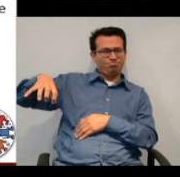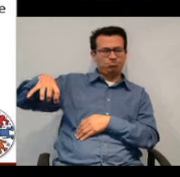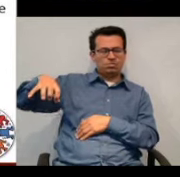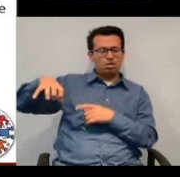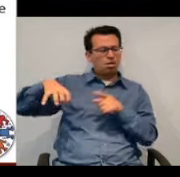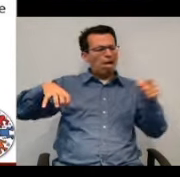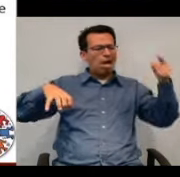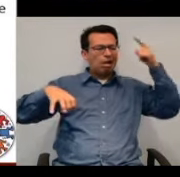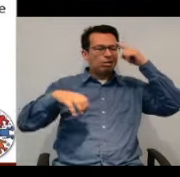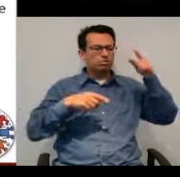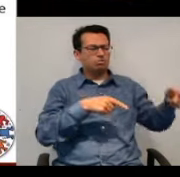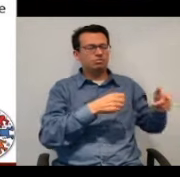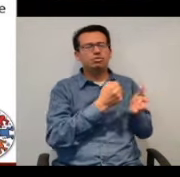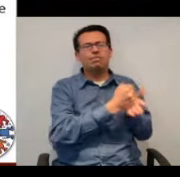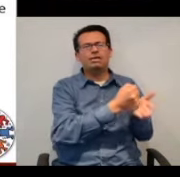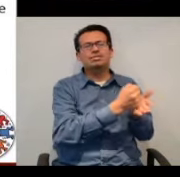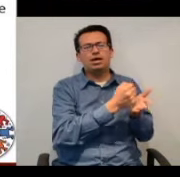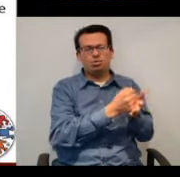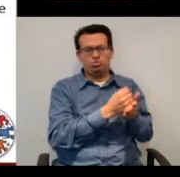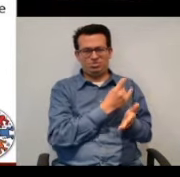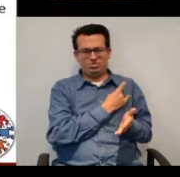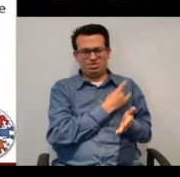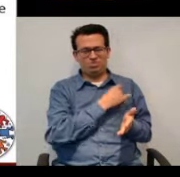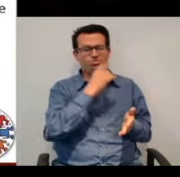bienestar universitario, como ya lo mencionábamos,